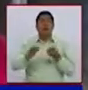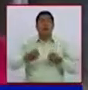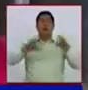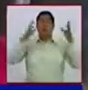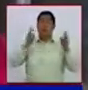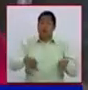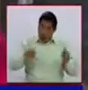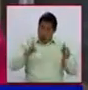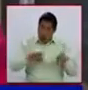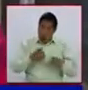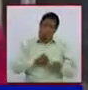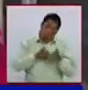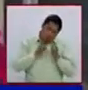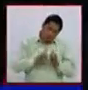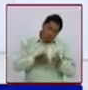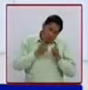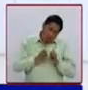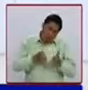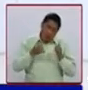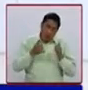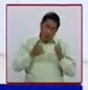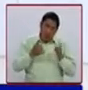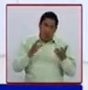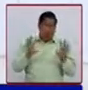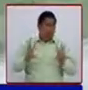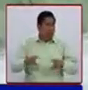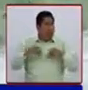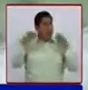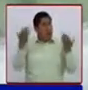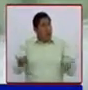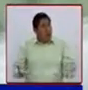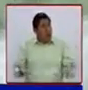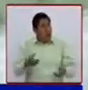reúnen y no hay, ¿no?, resguardo policial.